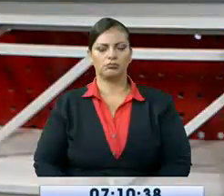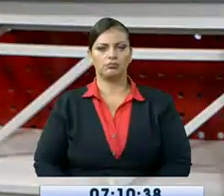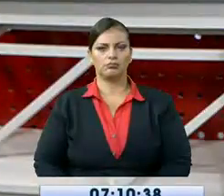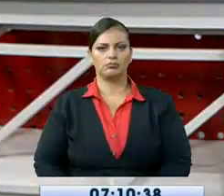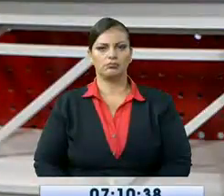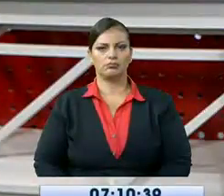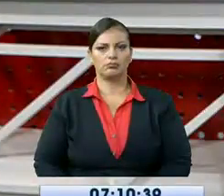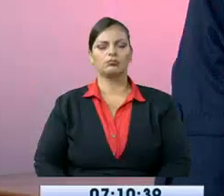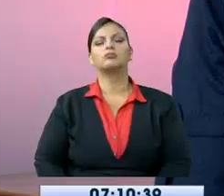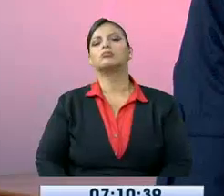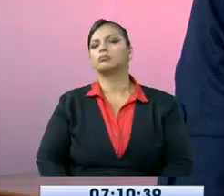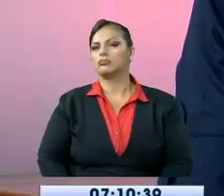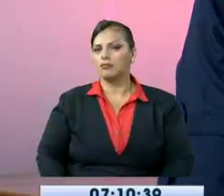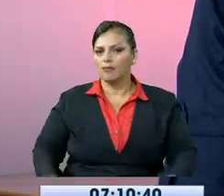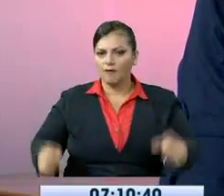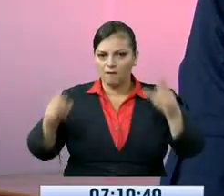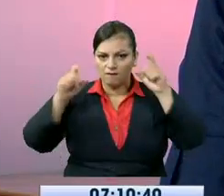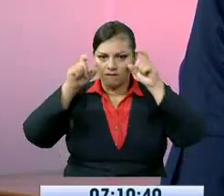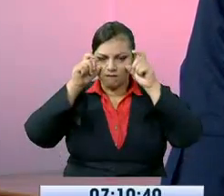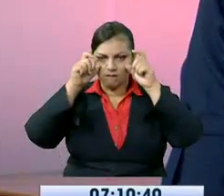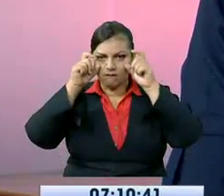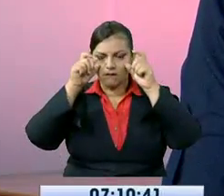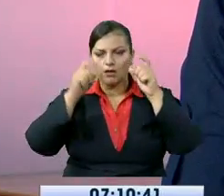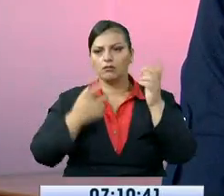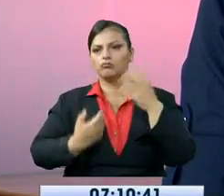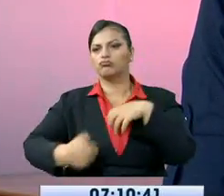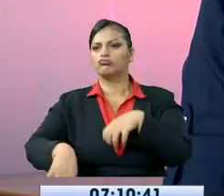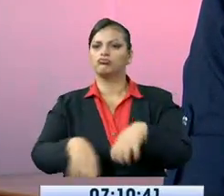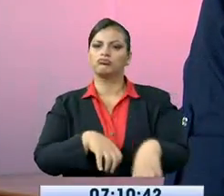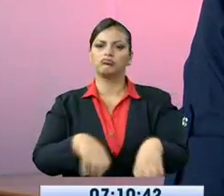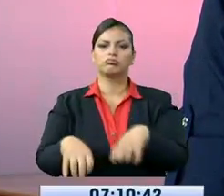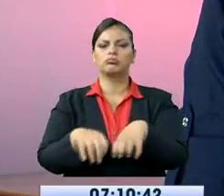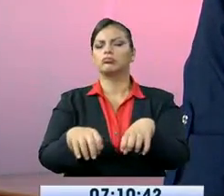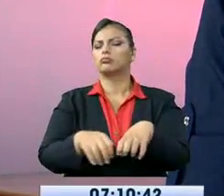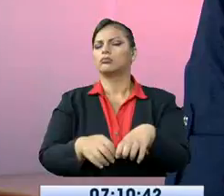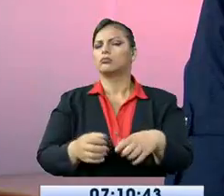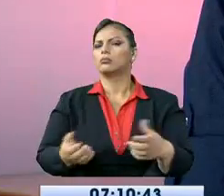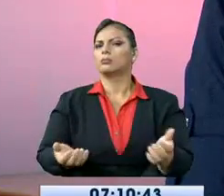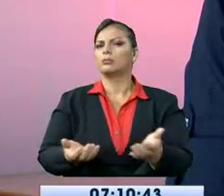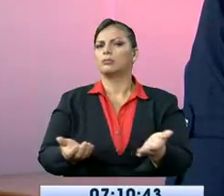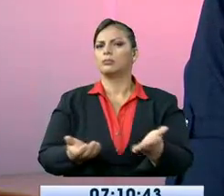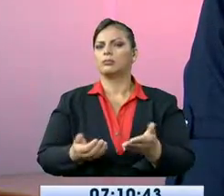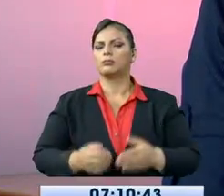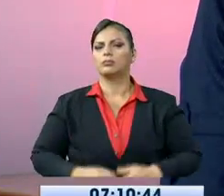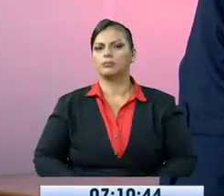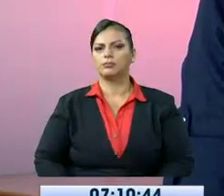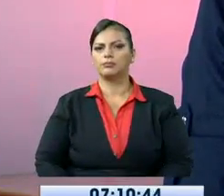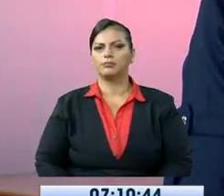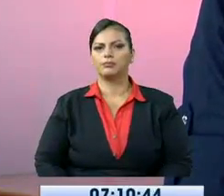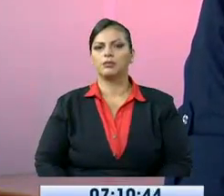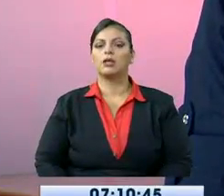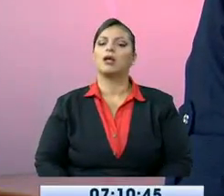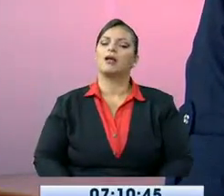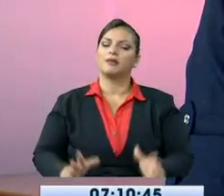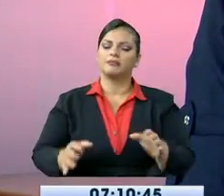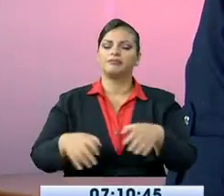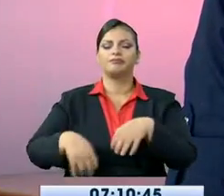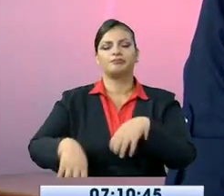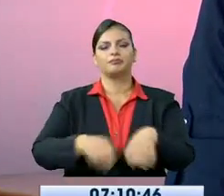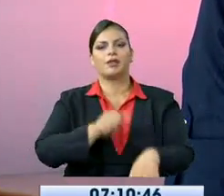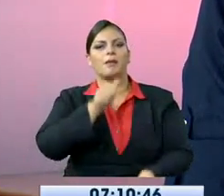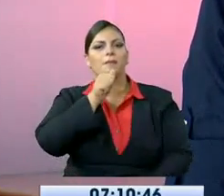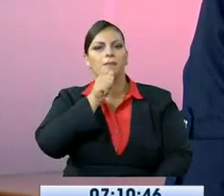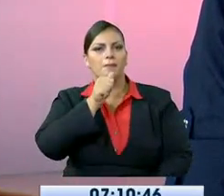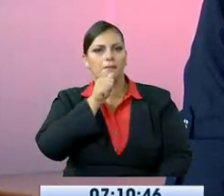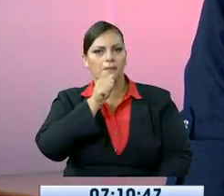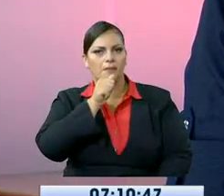candidato presidencial por la Alianza Creo Suma, Guillermo Lasso, cumplió una agenda privada este fin de semana. Enseguida les contamos las